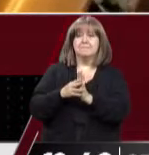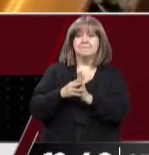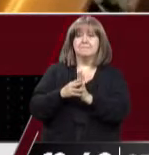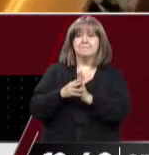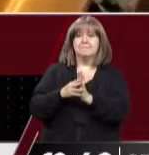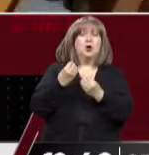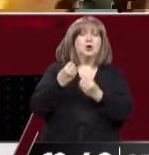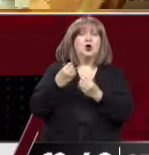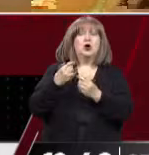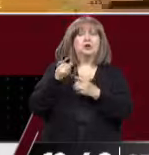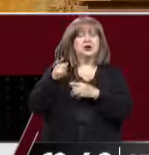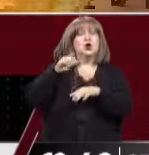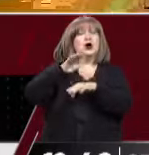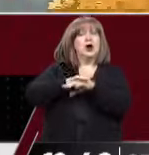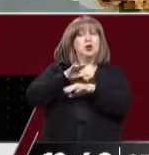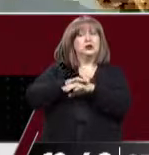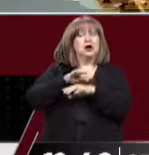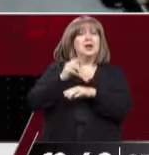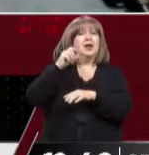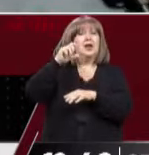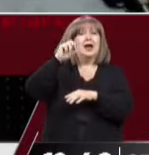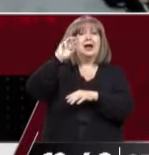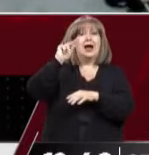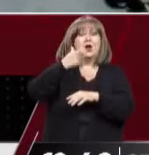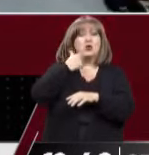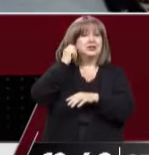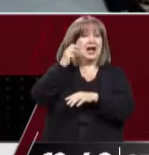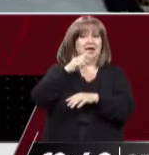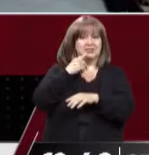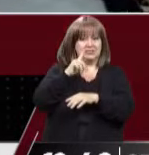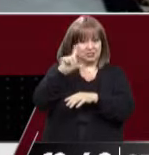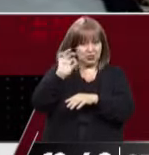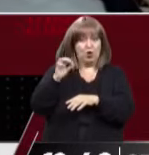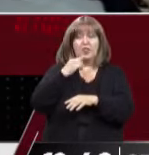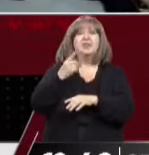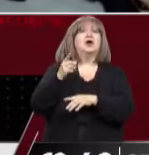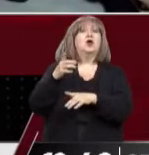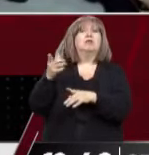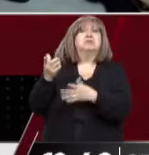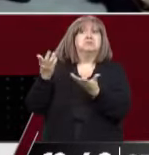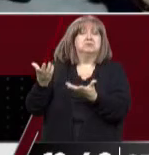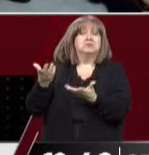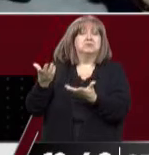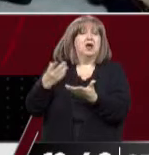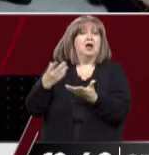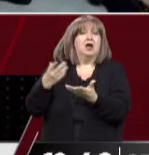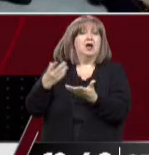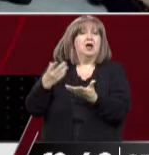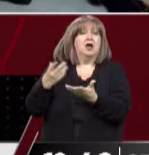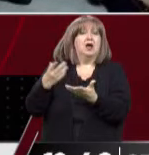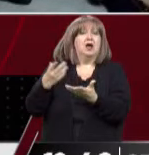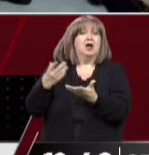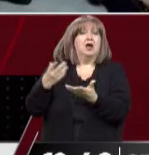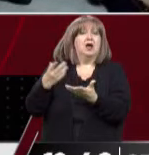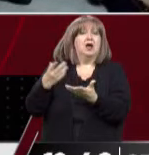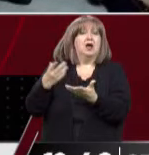Carlos dijo que la responsabilidad era del gobierno justamente por no haber presentado los papeles en tiempo y forma Eso se refiere claro lo que yo